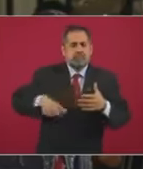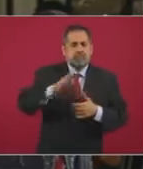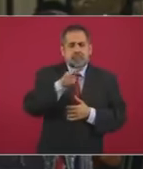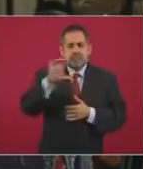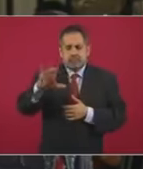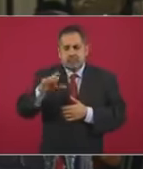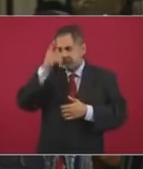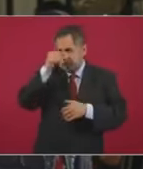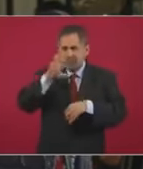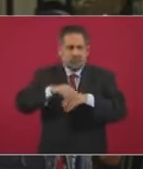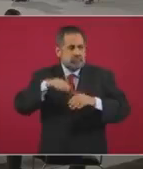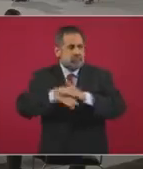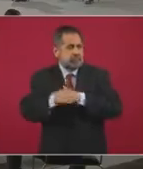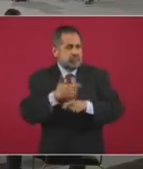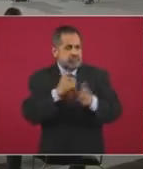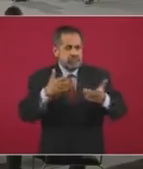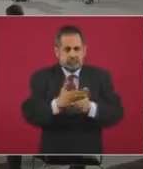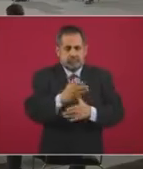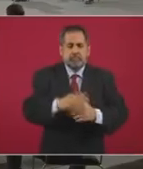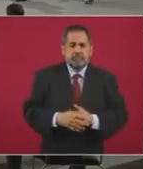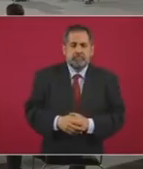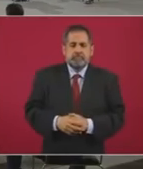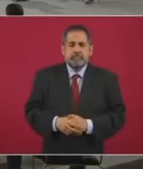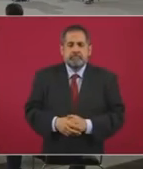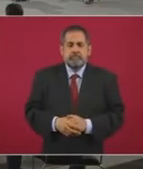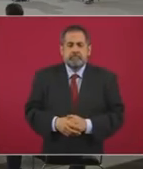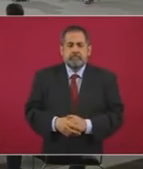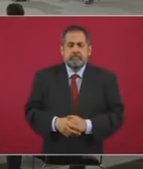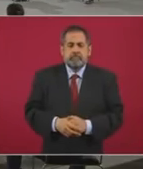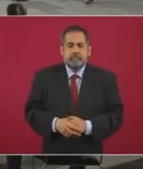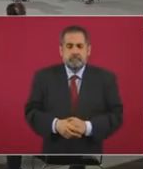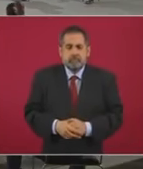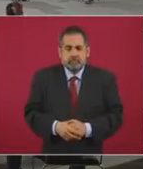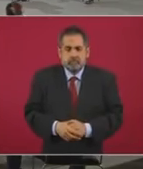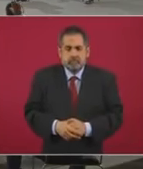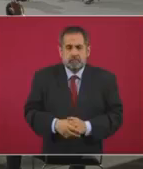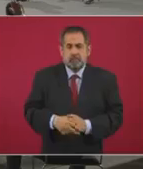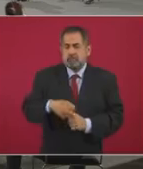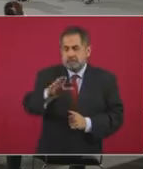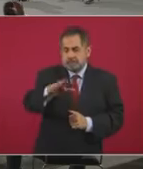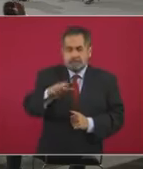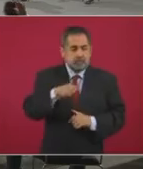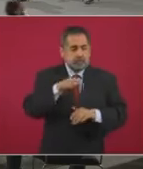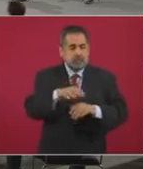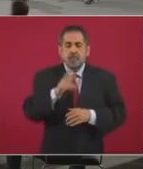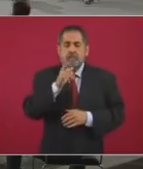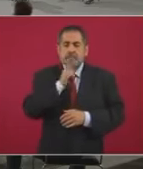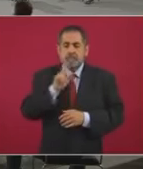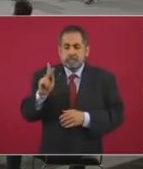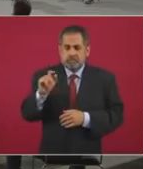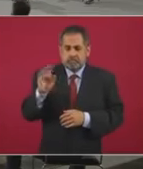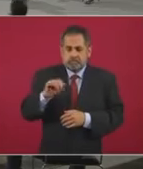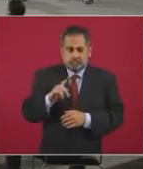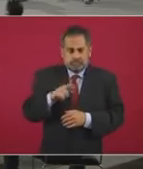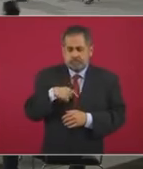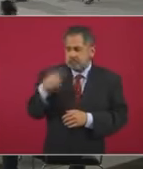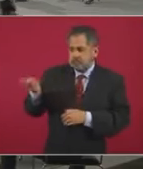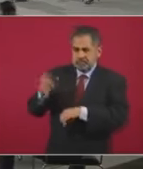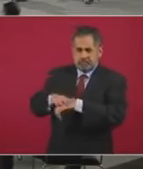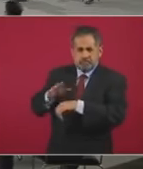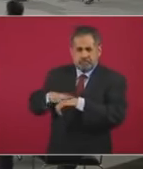accesos y demás. Muy bien. Sobre los proveedores de Pemex, vamos a pedirle al director